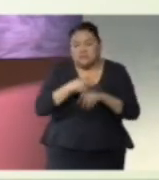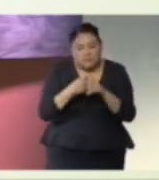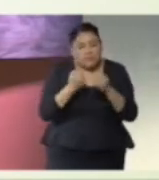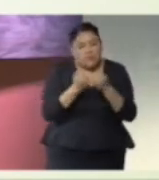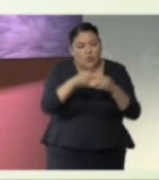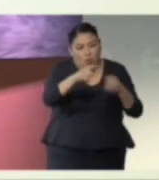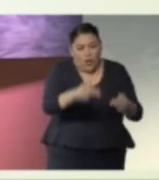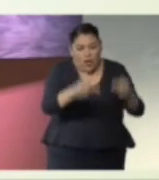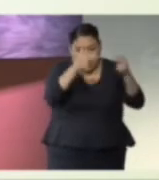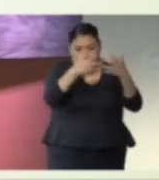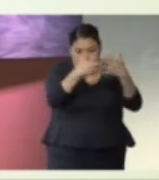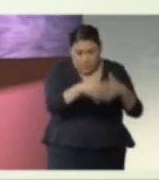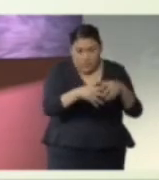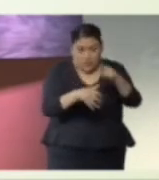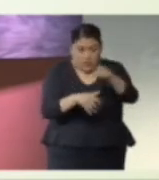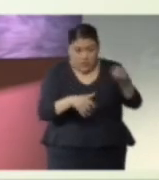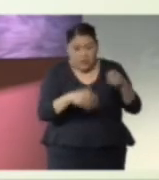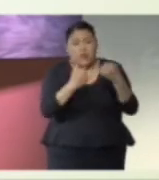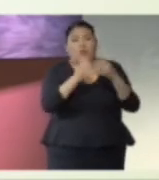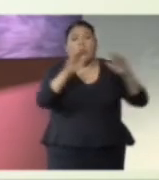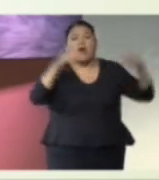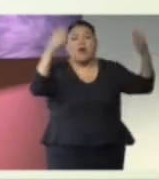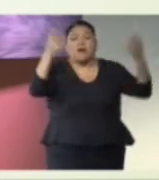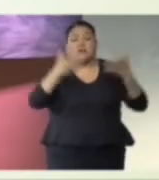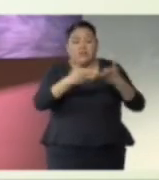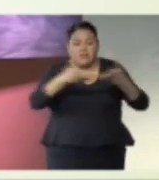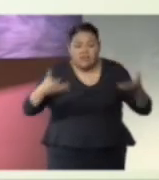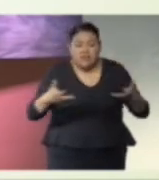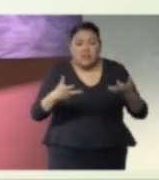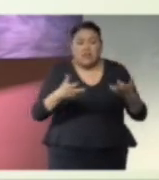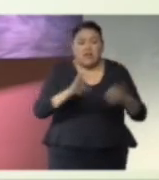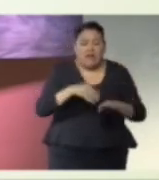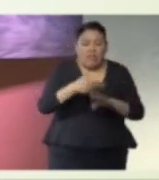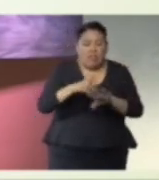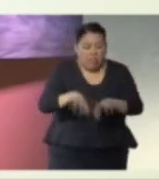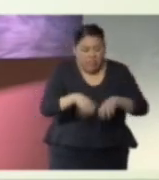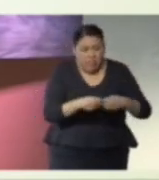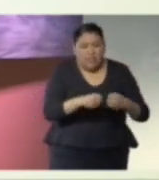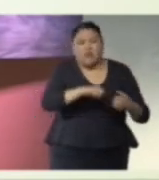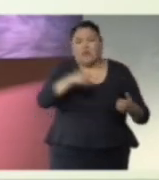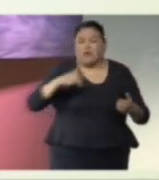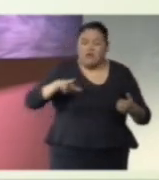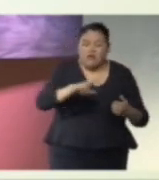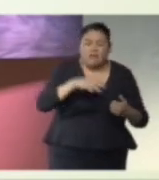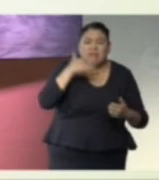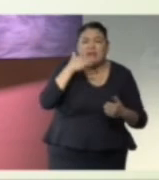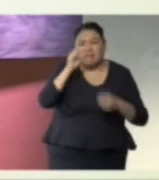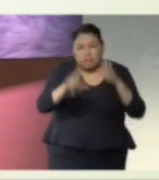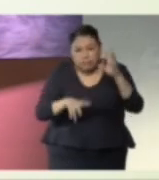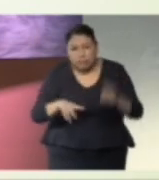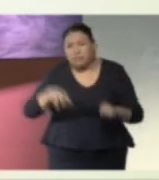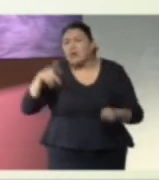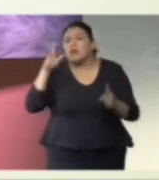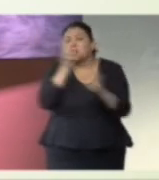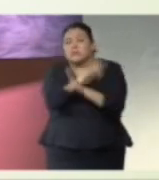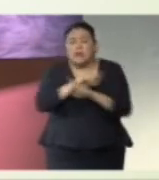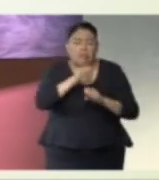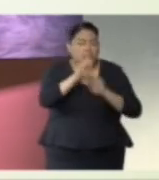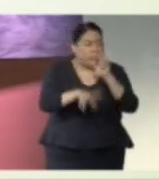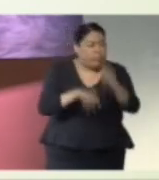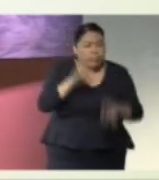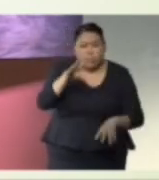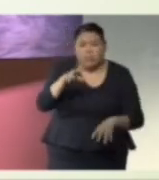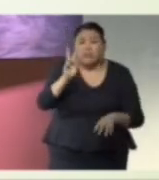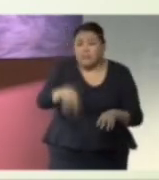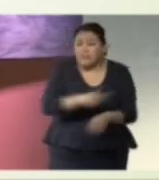estamos viendo que pues buscan otros lugares para poderse reproducir, otros espacios, tienen que dejar de consumir